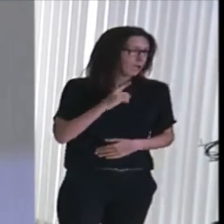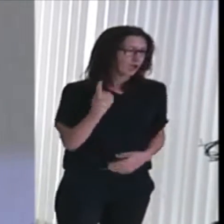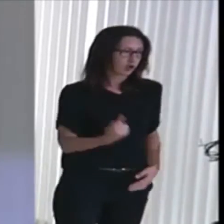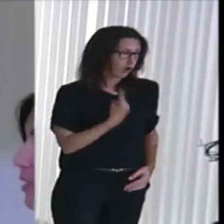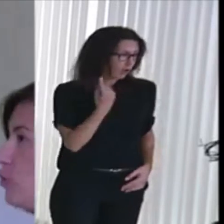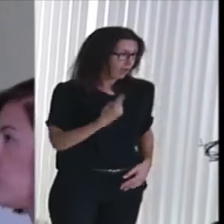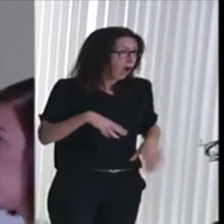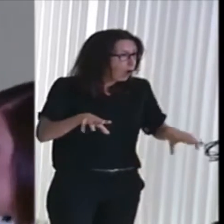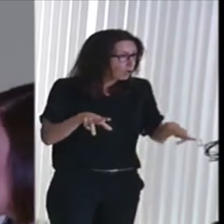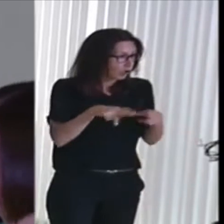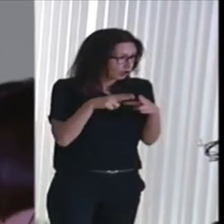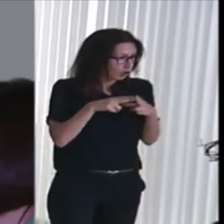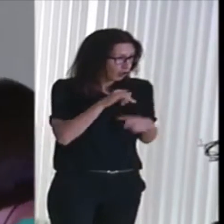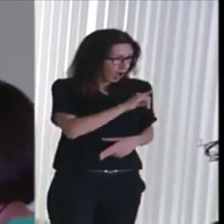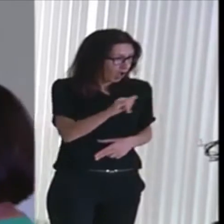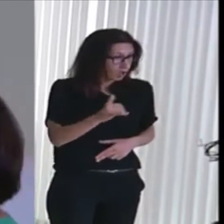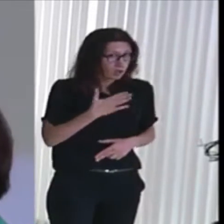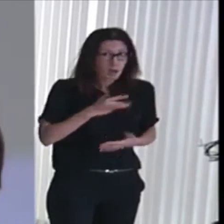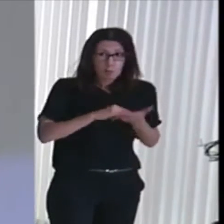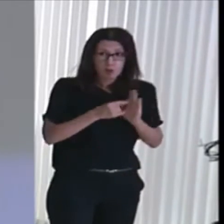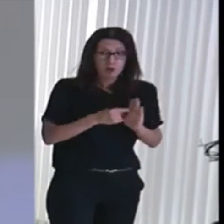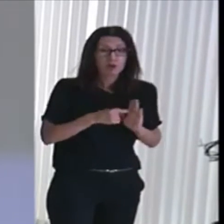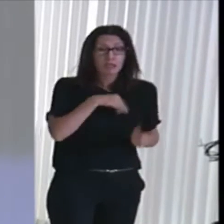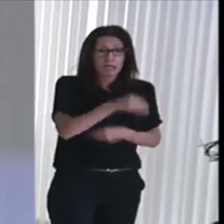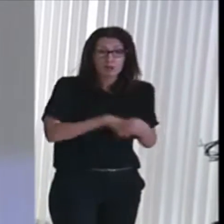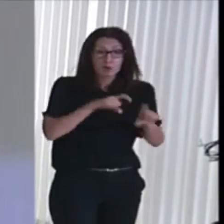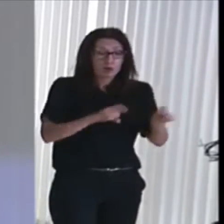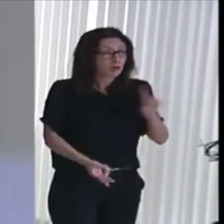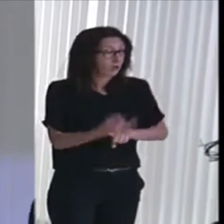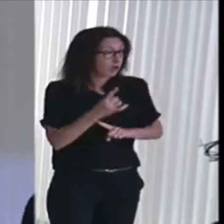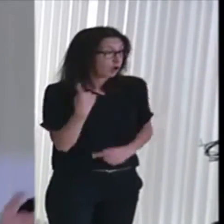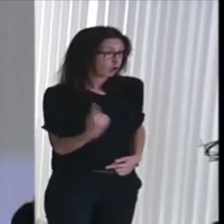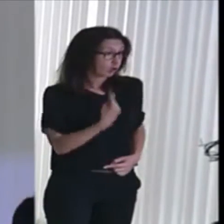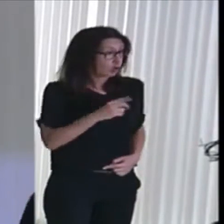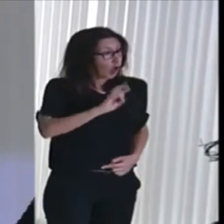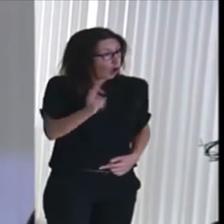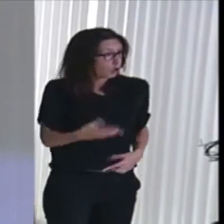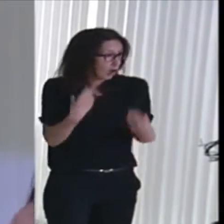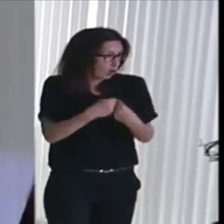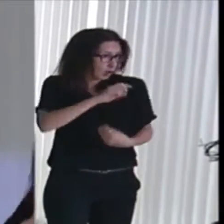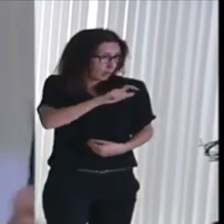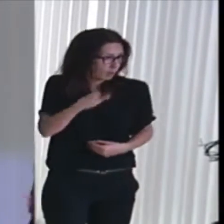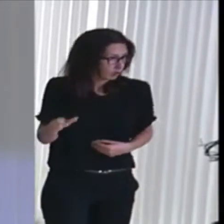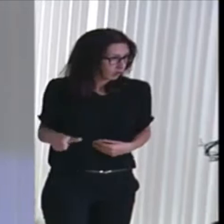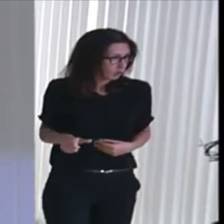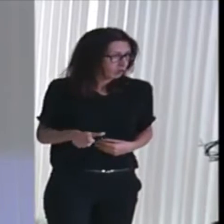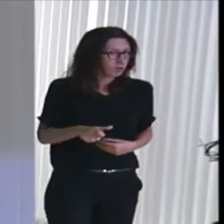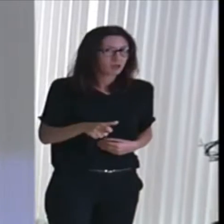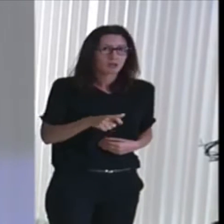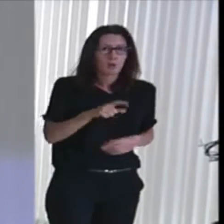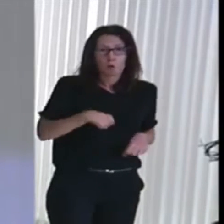yo en todos mis proyectos, pues hay proyectos que he emprendido sola, hay proyectos que he emprendido con otras personas, ¿no? Y en los que